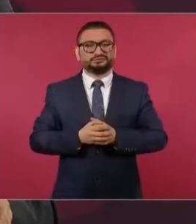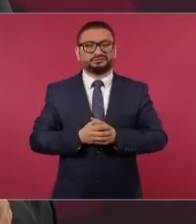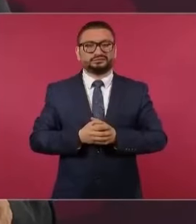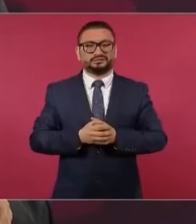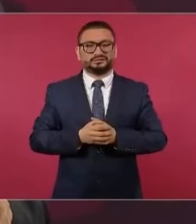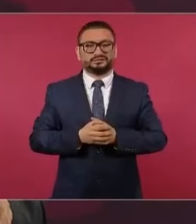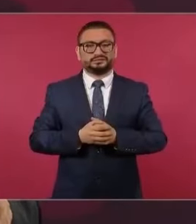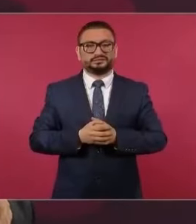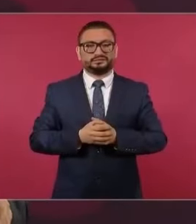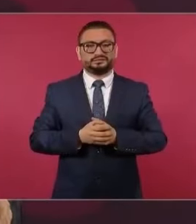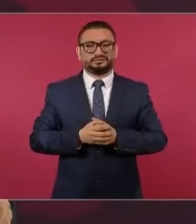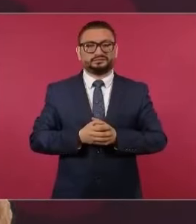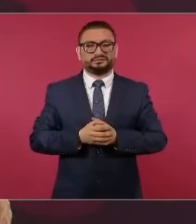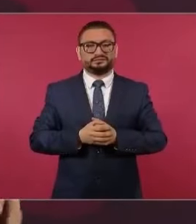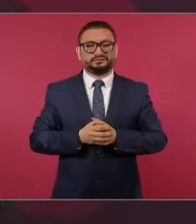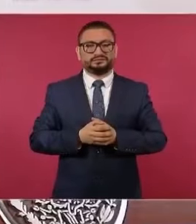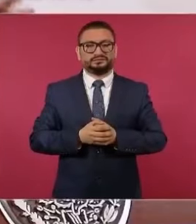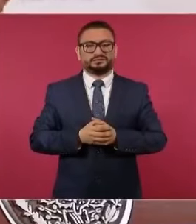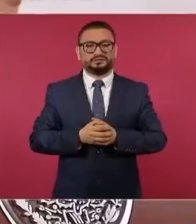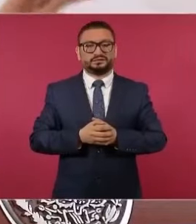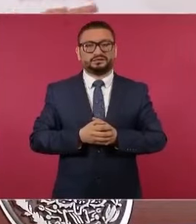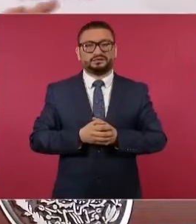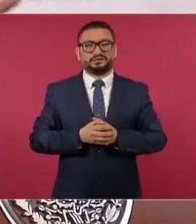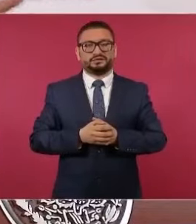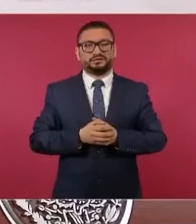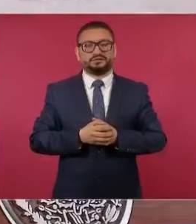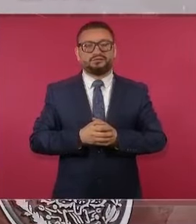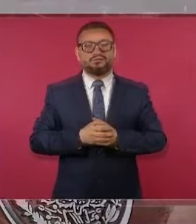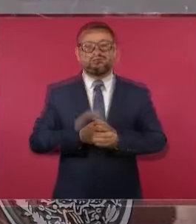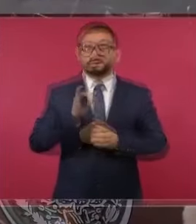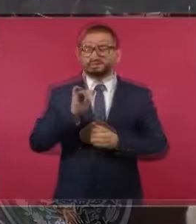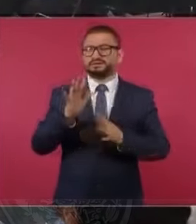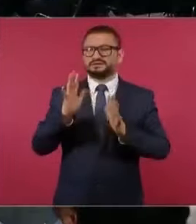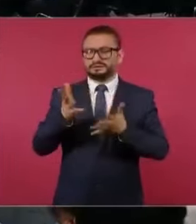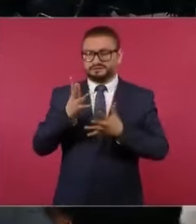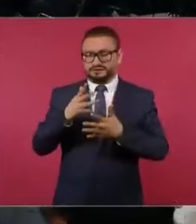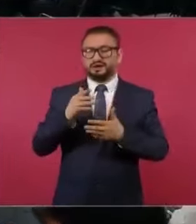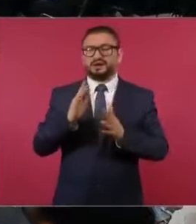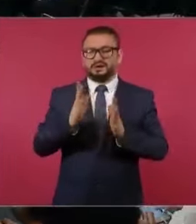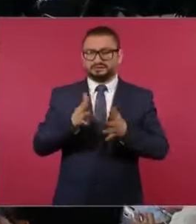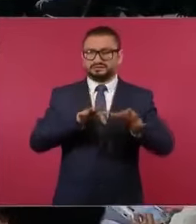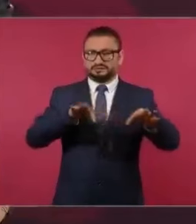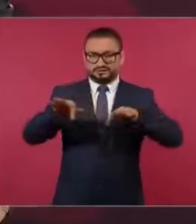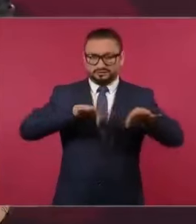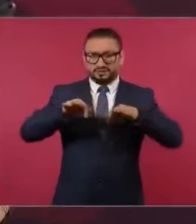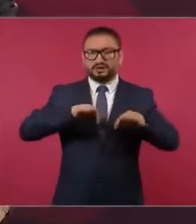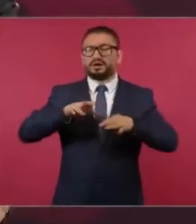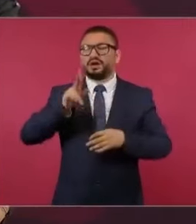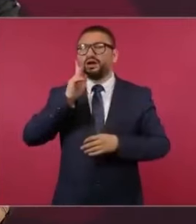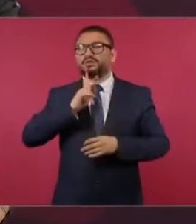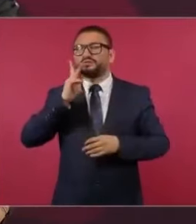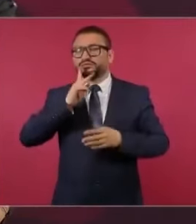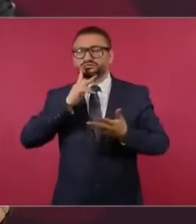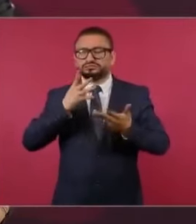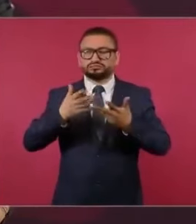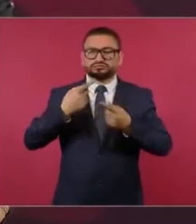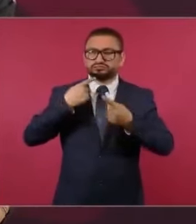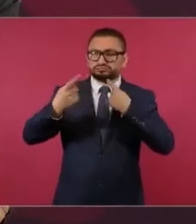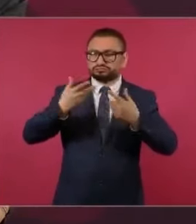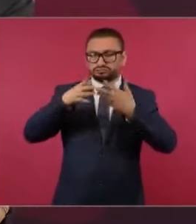invito a ver y escuchar cóm lo dijo el presidente López Obrador Ya se está buscando un